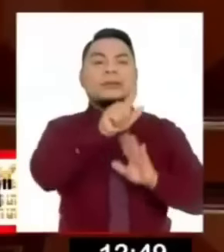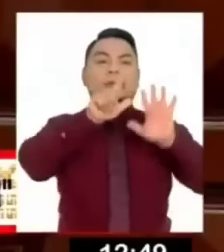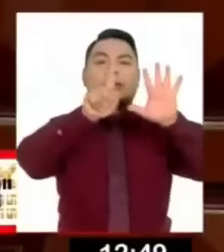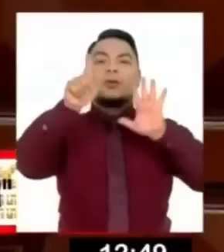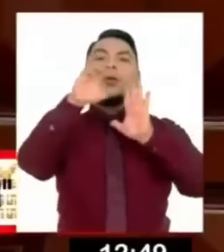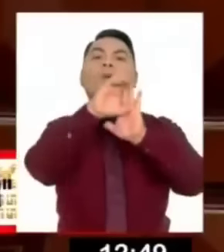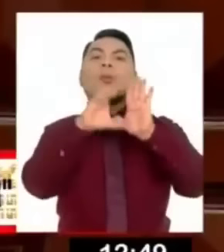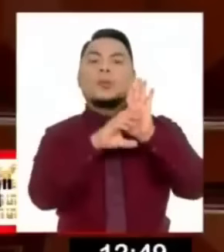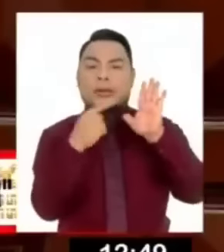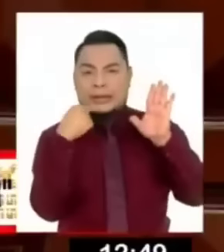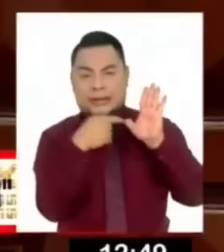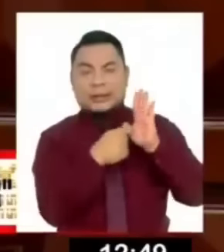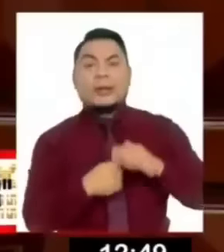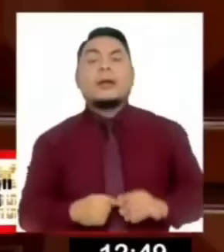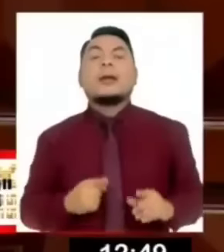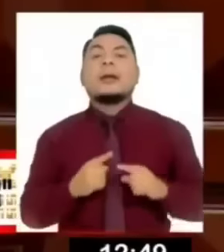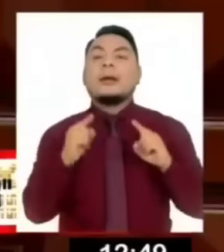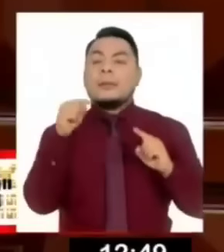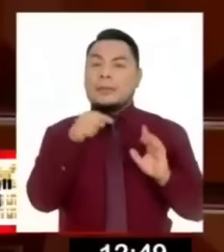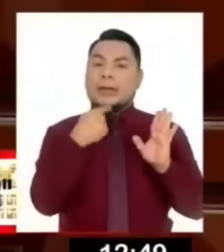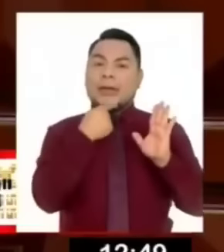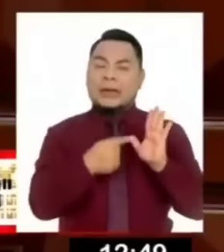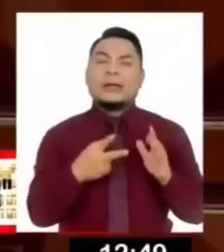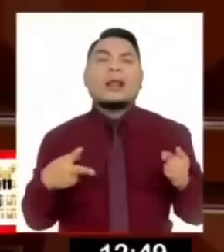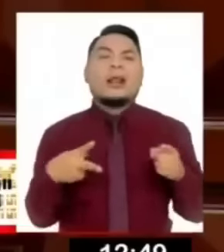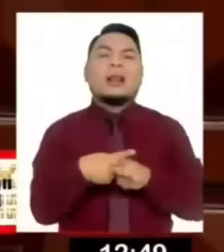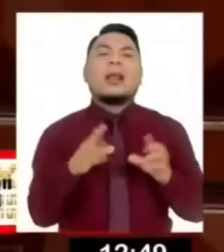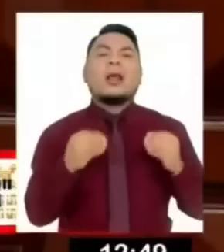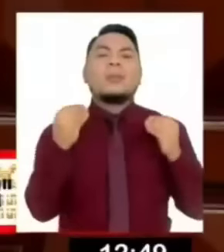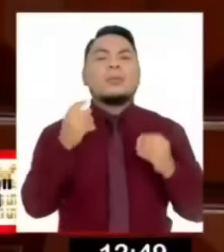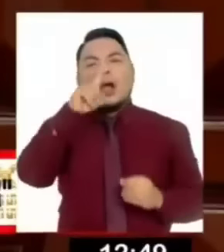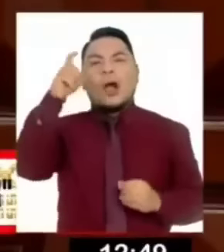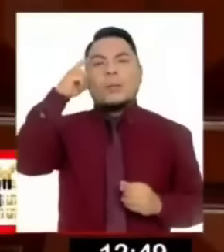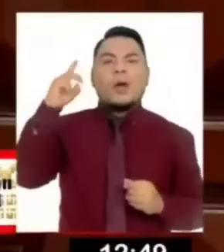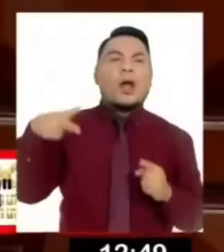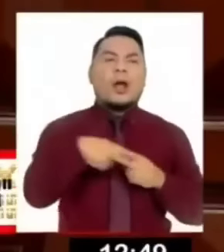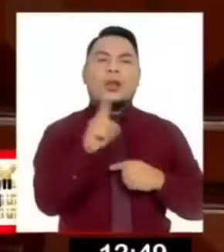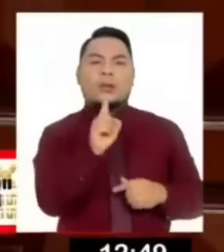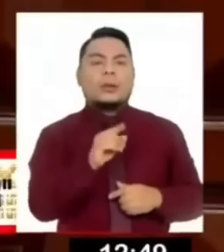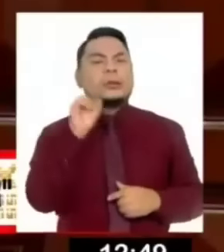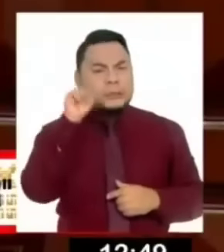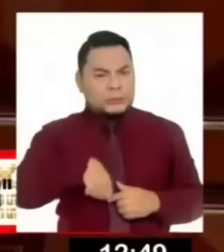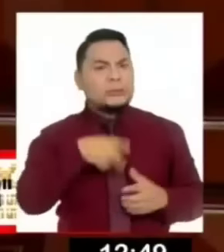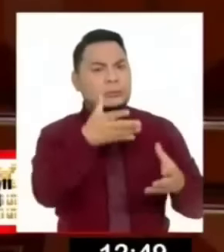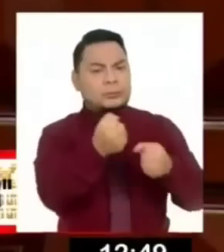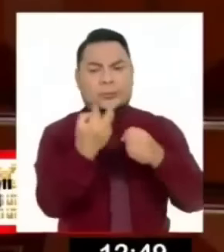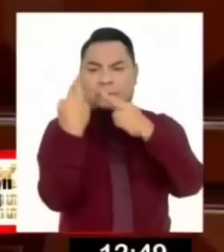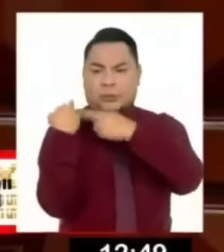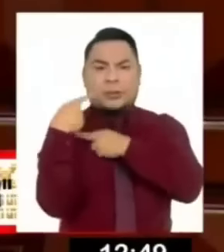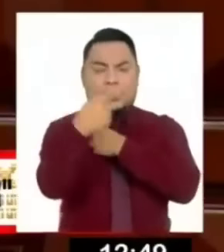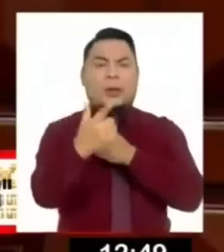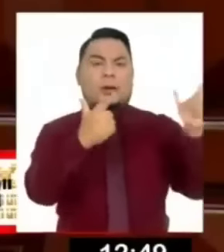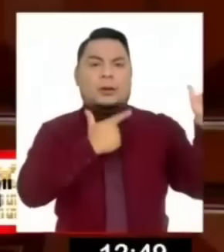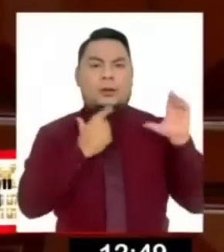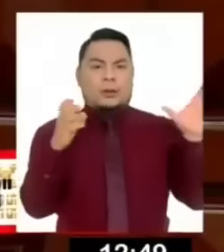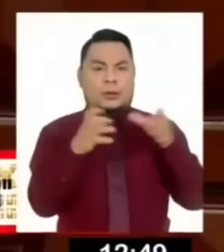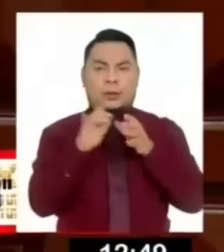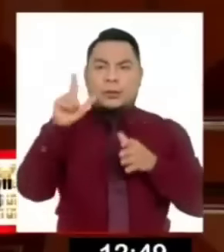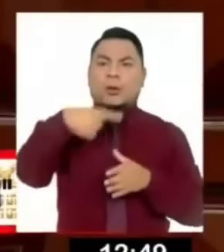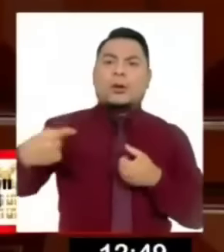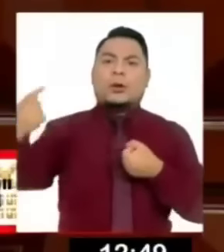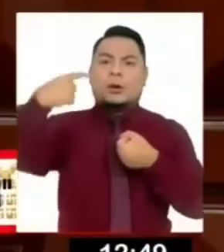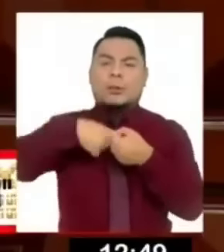171 de la Constitución, pero se ha restringido por razones políticas. Volveremos a encargar a las Fuerzas Armadas la